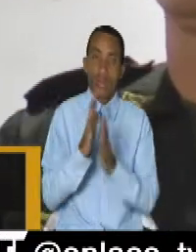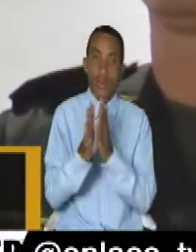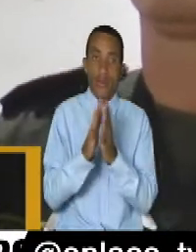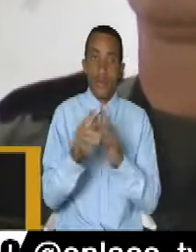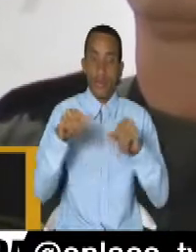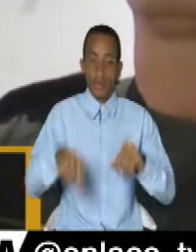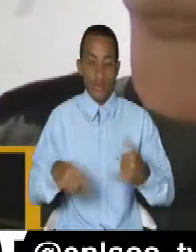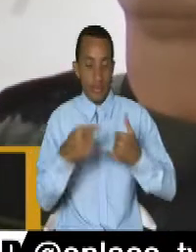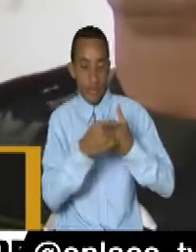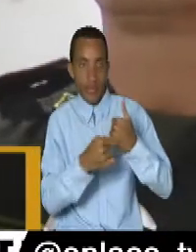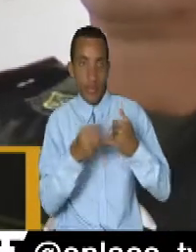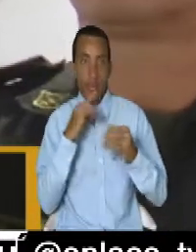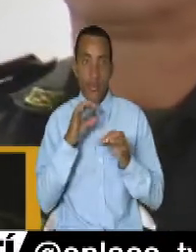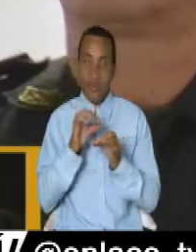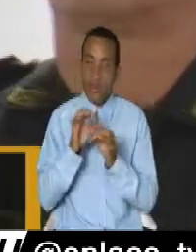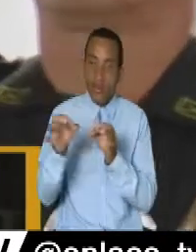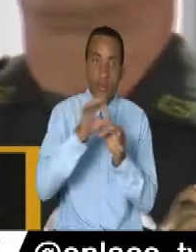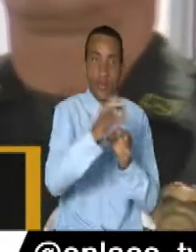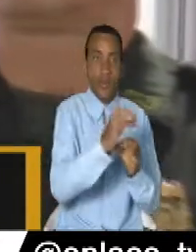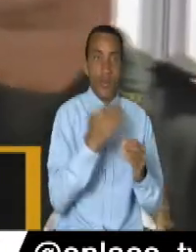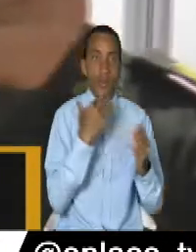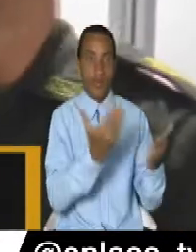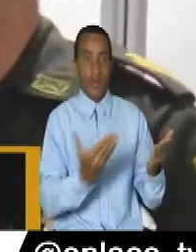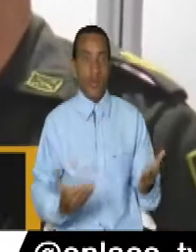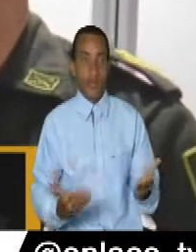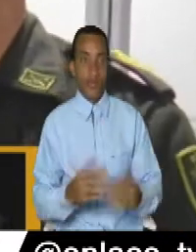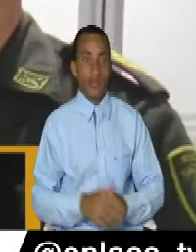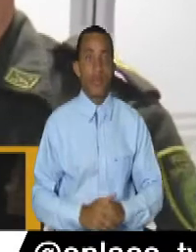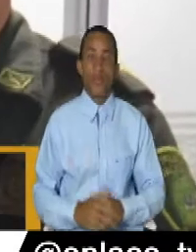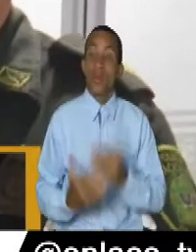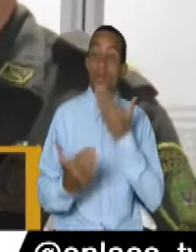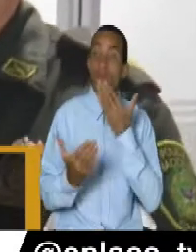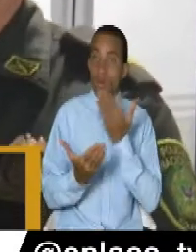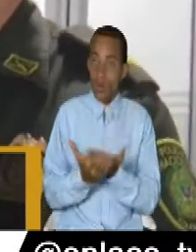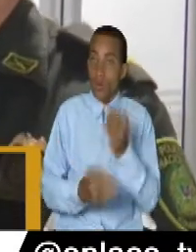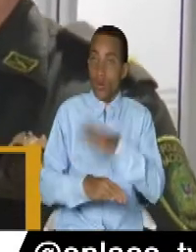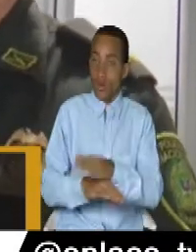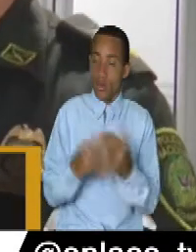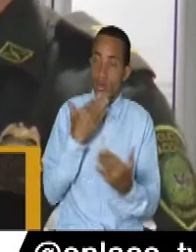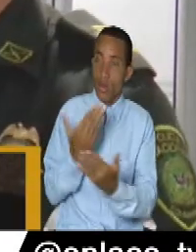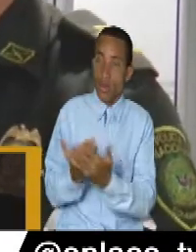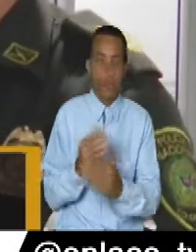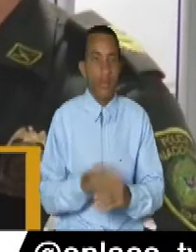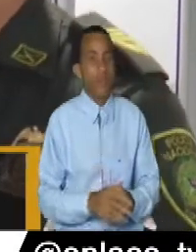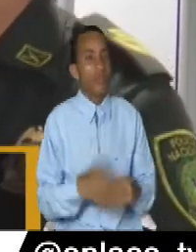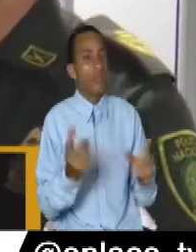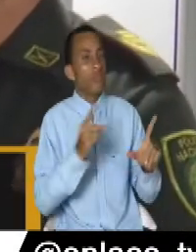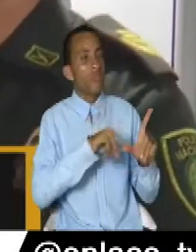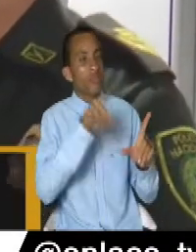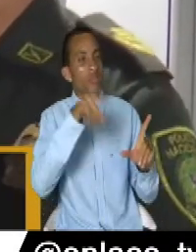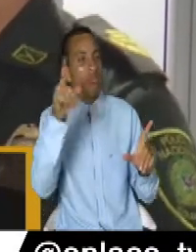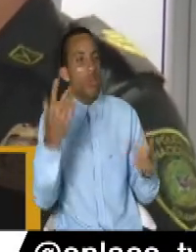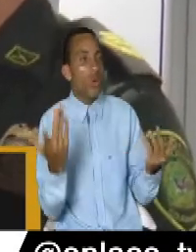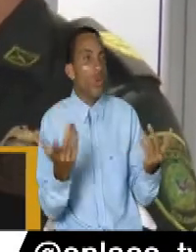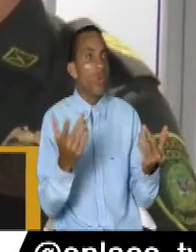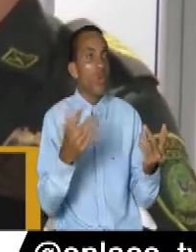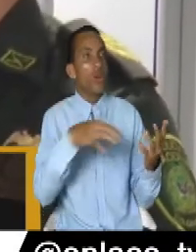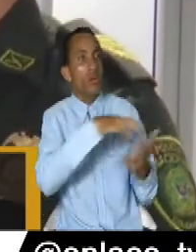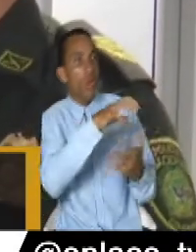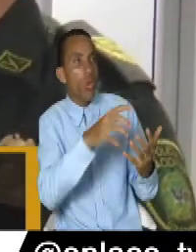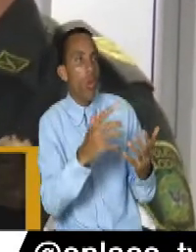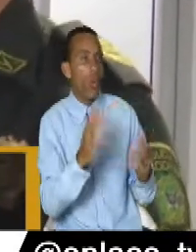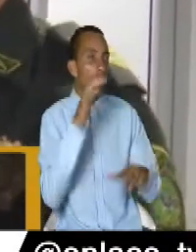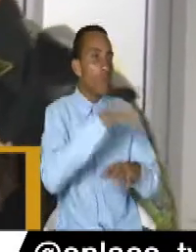Bienvenida a Enlace Noticias y Enlace Televisión, coronel. Buenas tardes, muchas gracias. Balance de orden público en la ciudad, ¿en cuál presenta usted y de